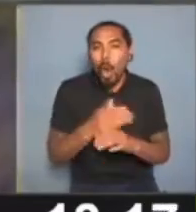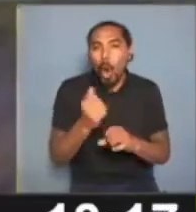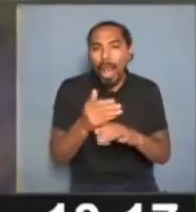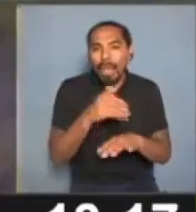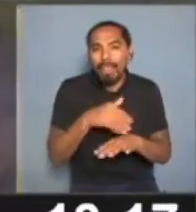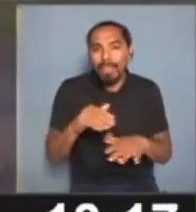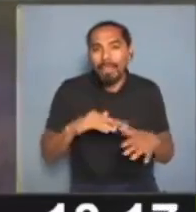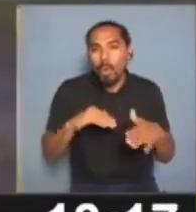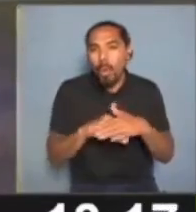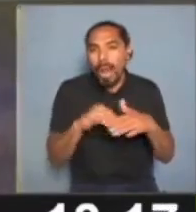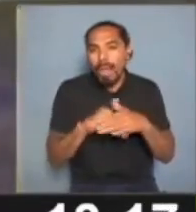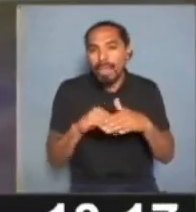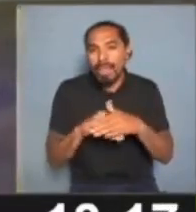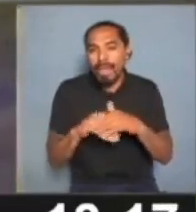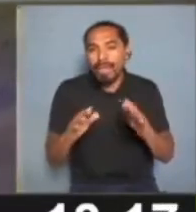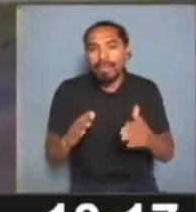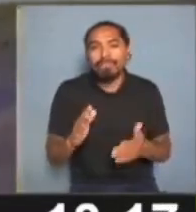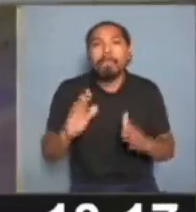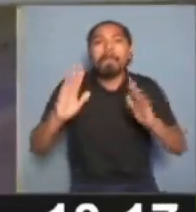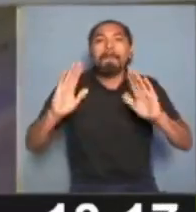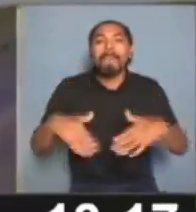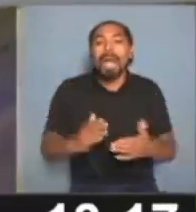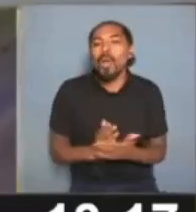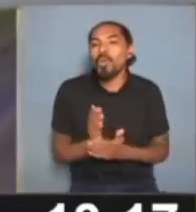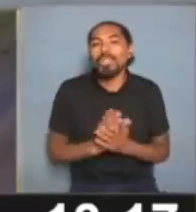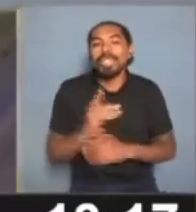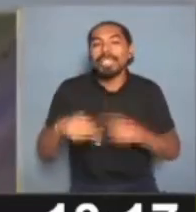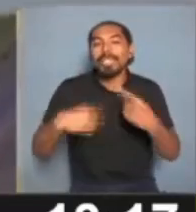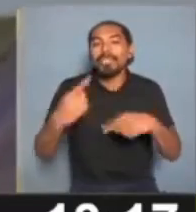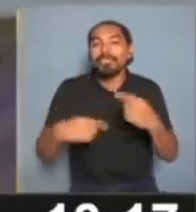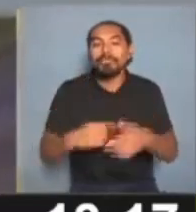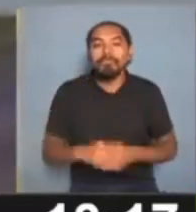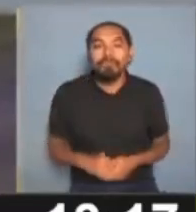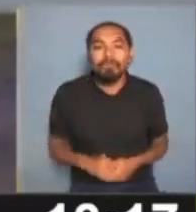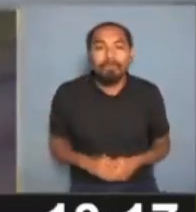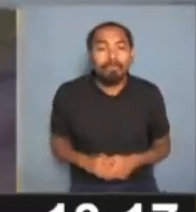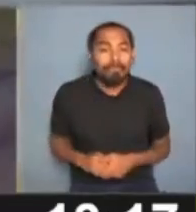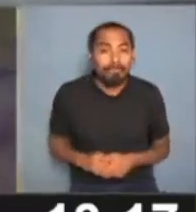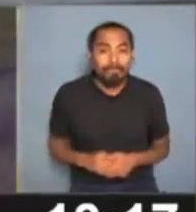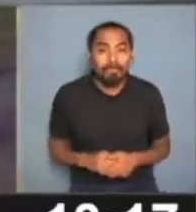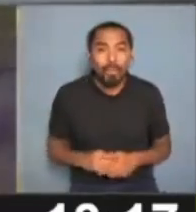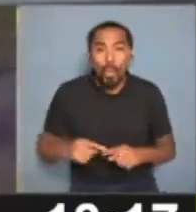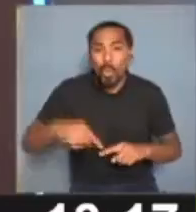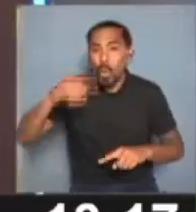transporte que a esta hora sigue y se va a mantener durante por lo menos esta jornada.